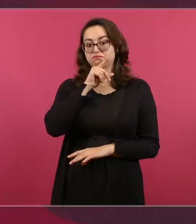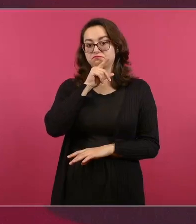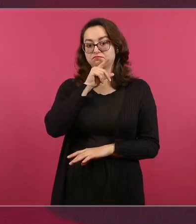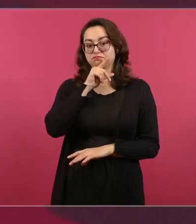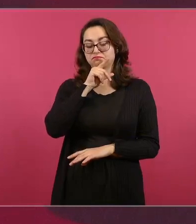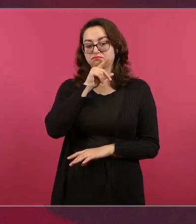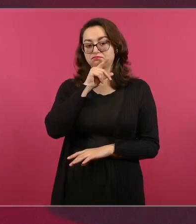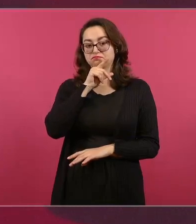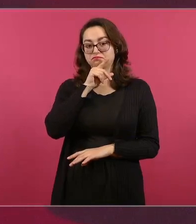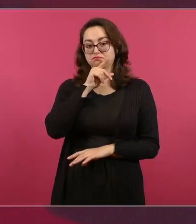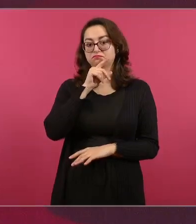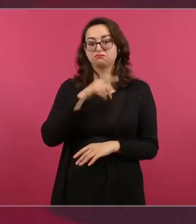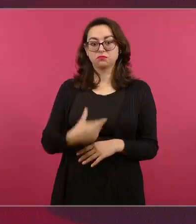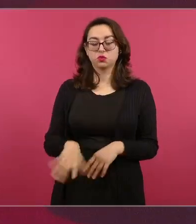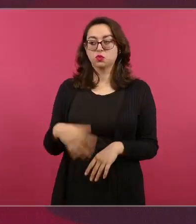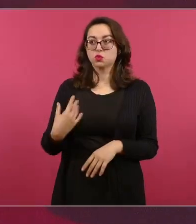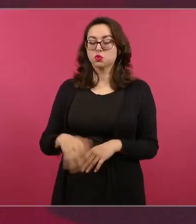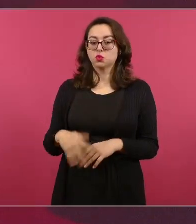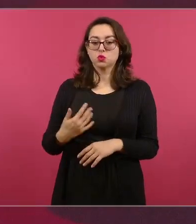tenía muchísimo tiempo,